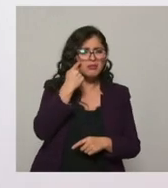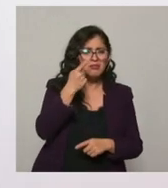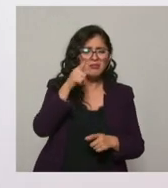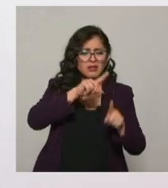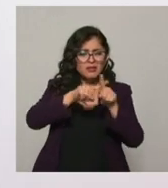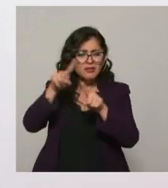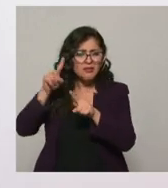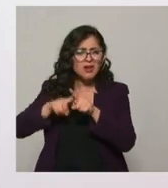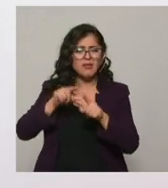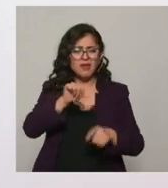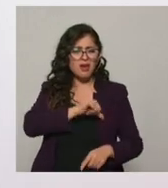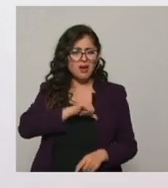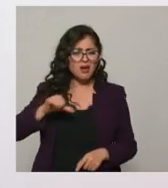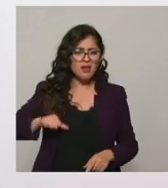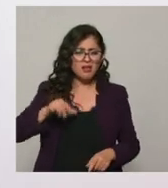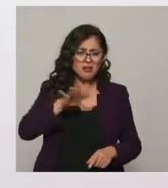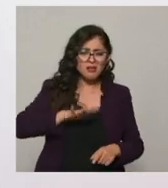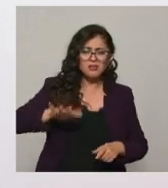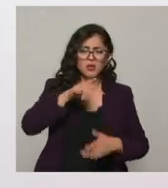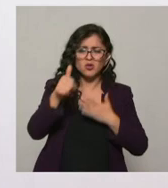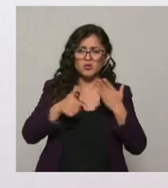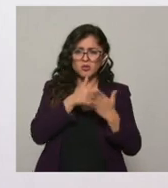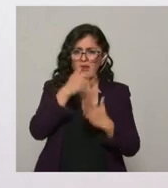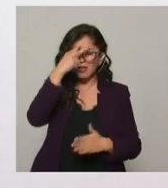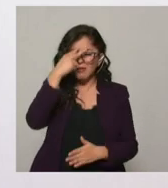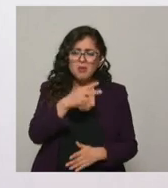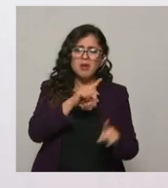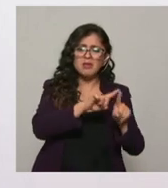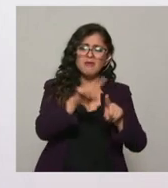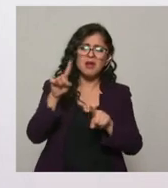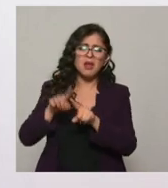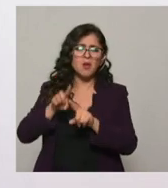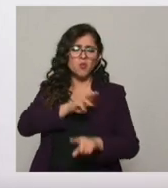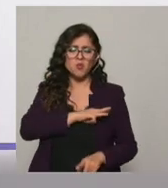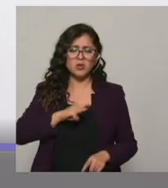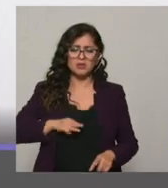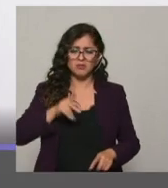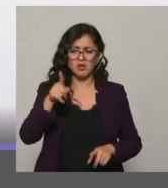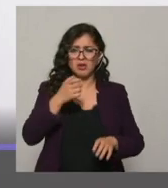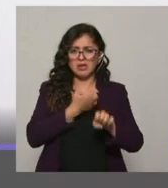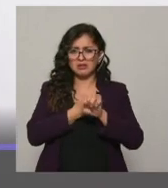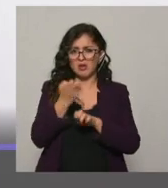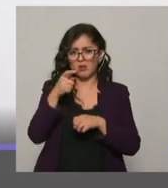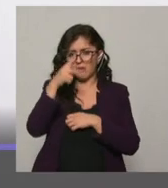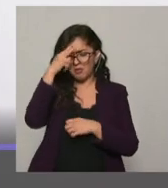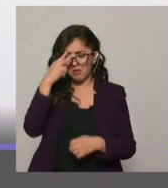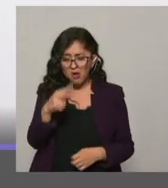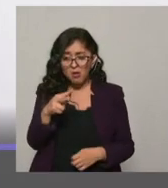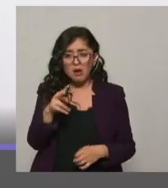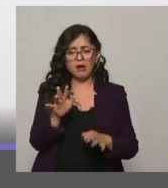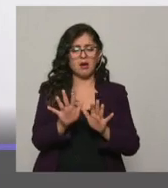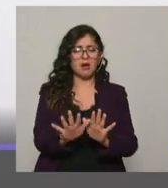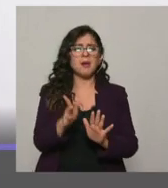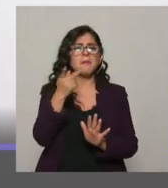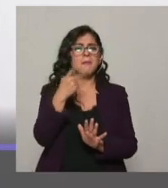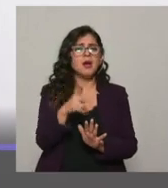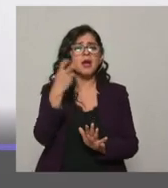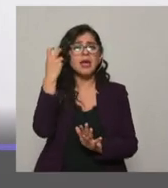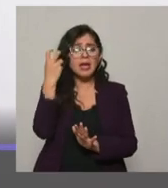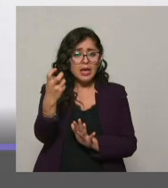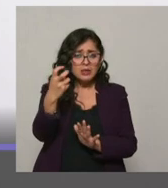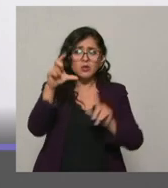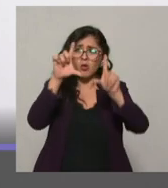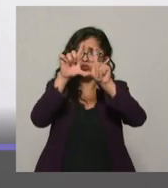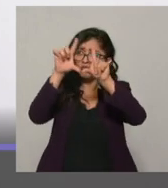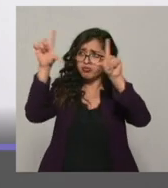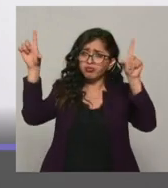en distintas alcaldías de la Ciudad de México, en diferentes municipios del Estado de México, pero hay que destacar que eso es ilegal, eso